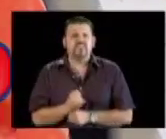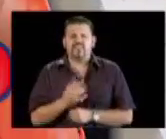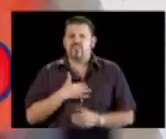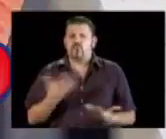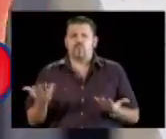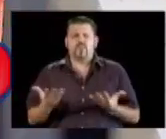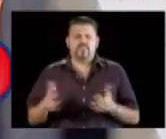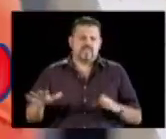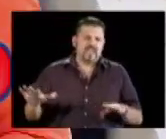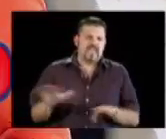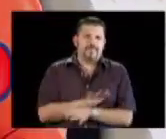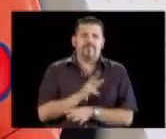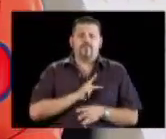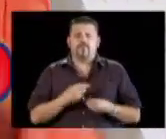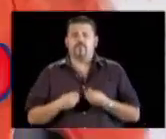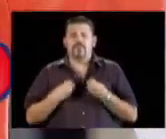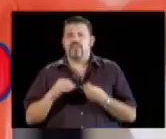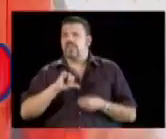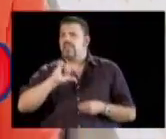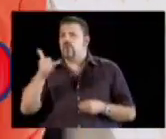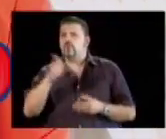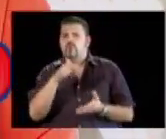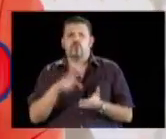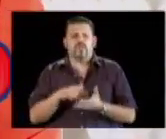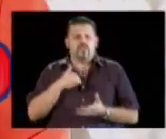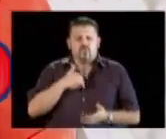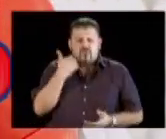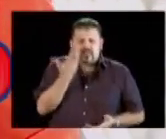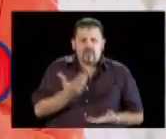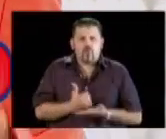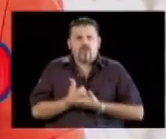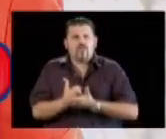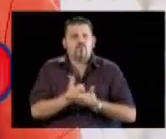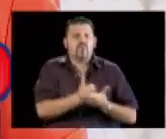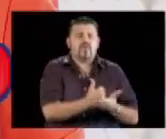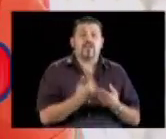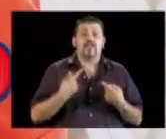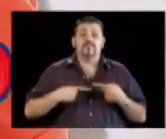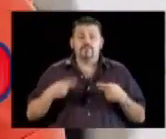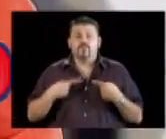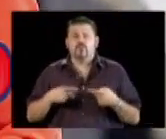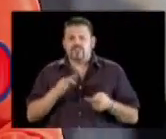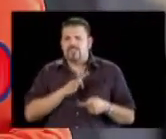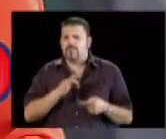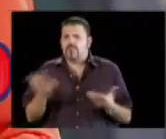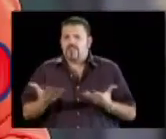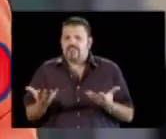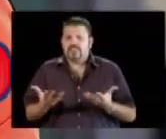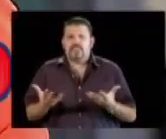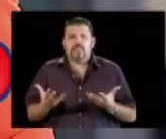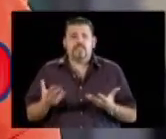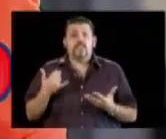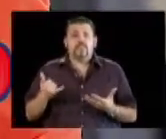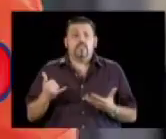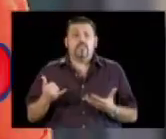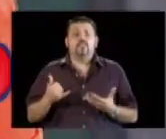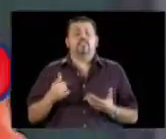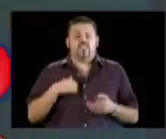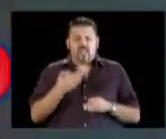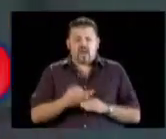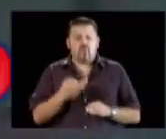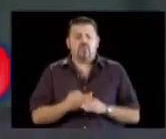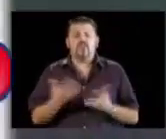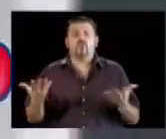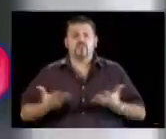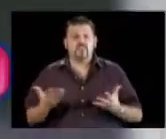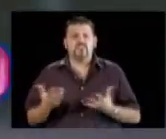cambiar, que quería ir en otro espacio, que quería ayudar a la gente a partir de lo que ella podía hacer, y lo está haciendo,